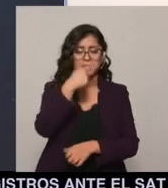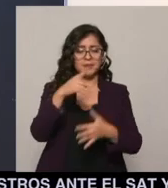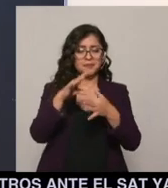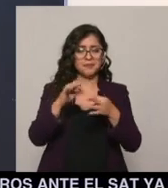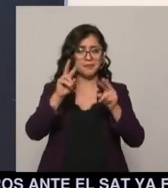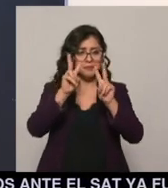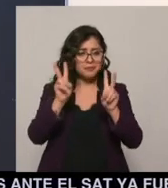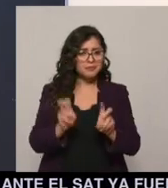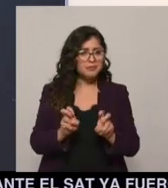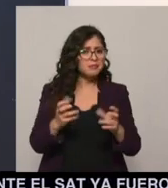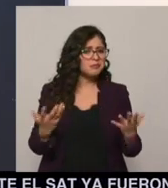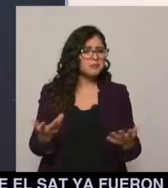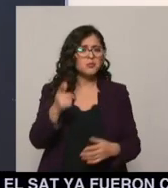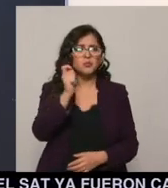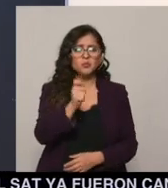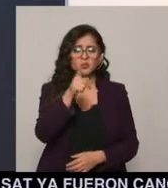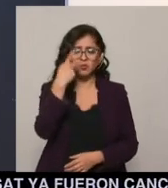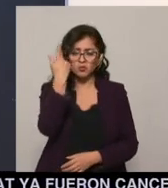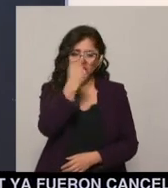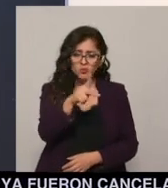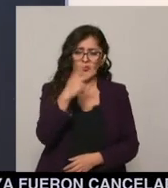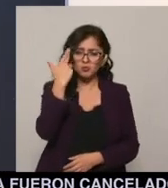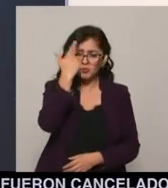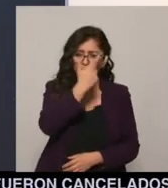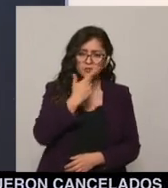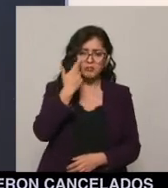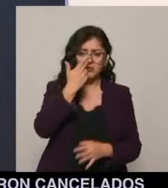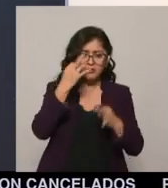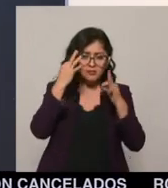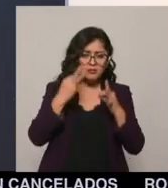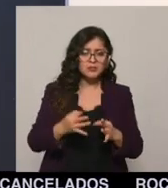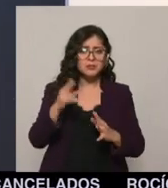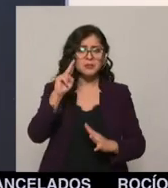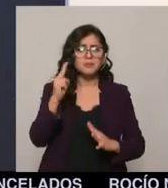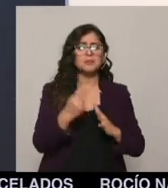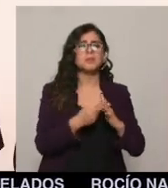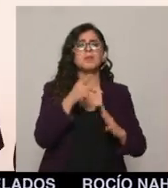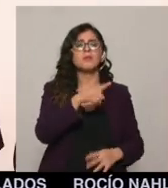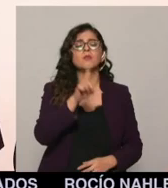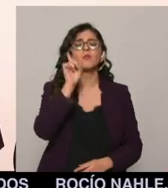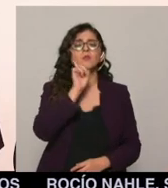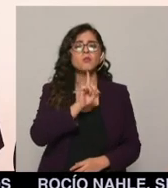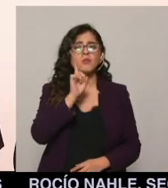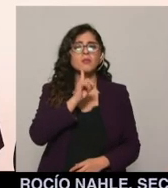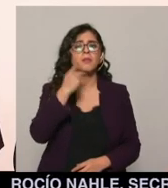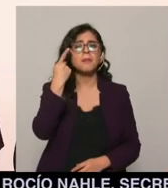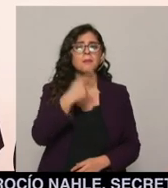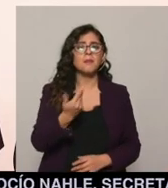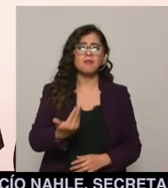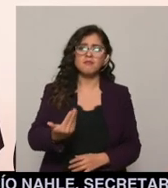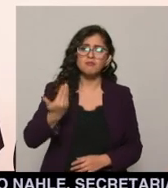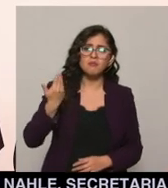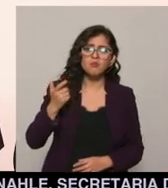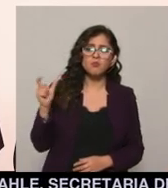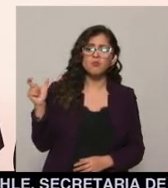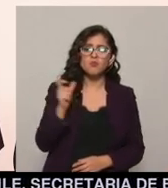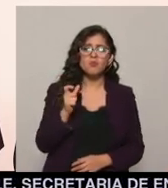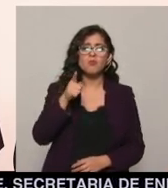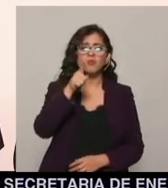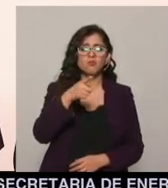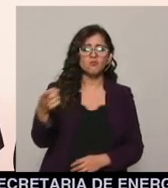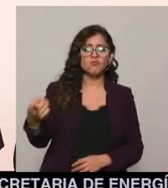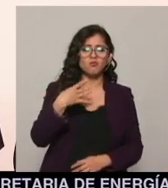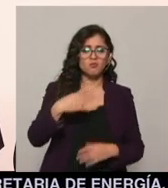de qué se trata, cuál es tu diagnóstico del caso en sí del feminicidio y sobre todo, ¿desde cuándo has estado recibiendo